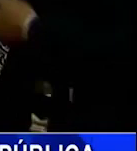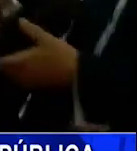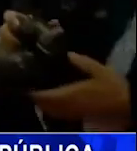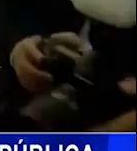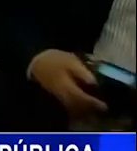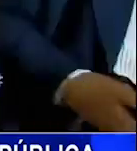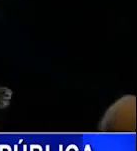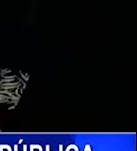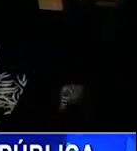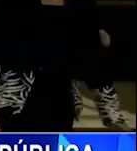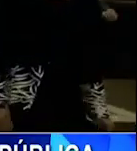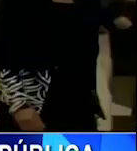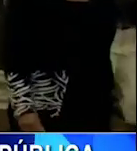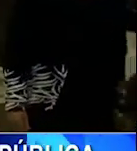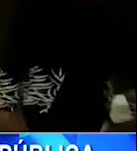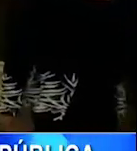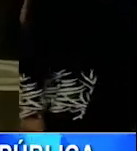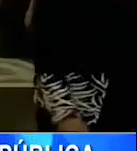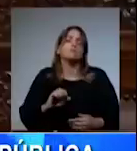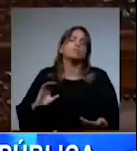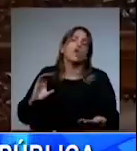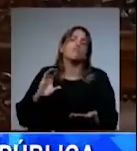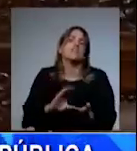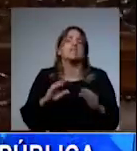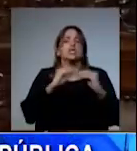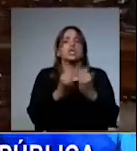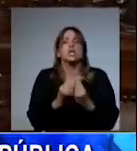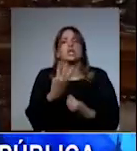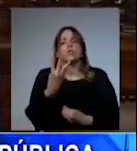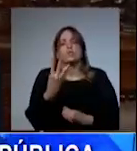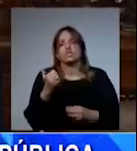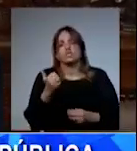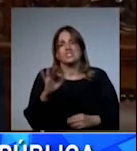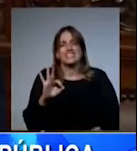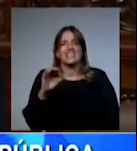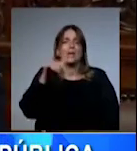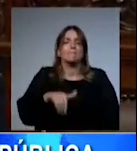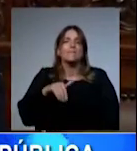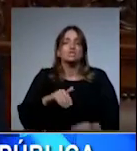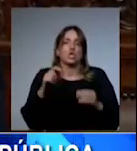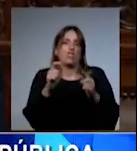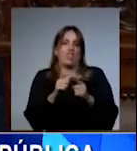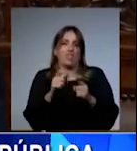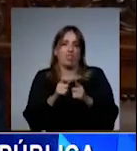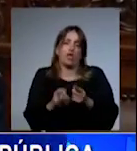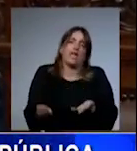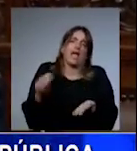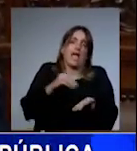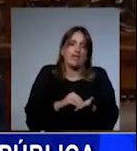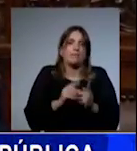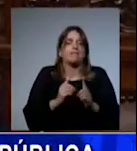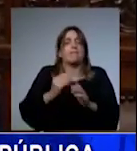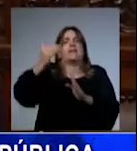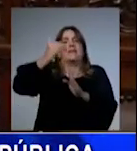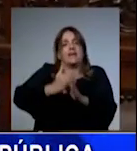juicio, sino que además se compromete a invertir 460 millones de dólares, además de proceder a una